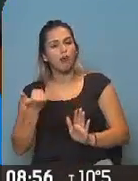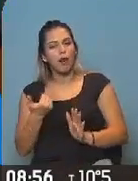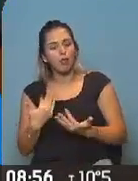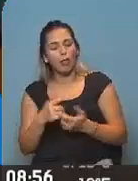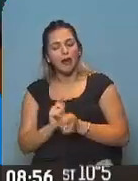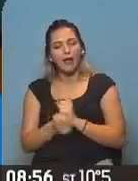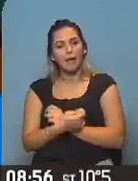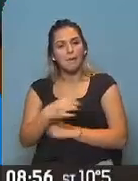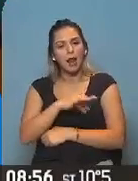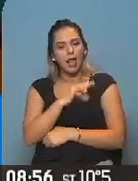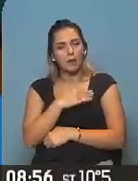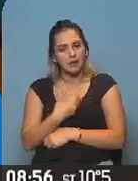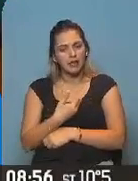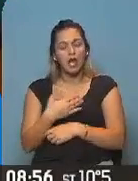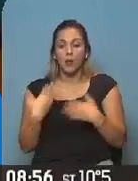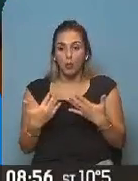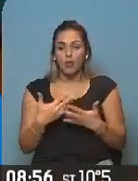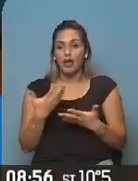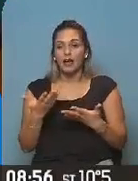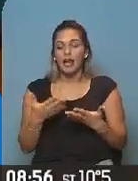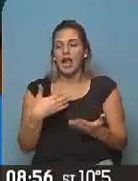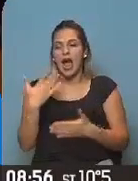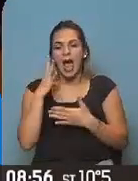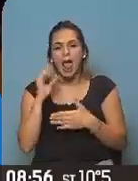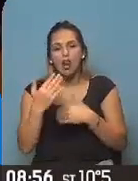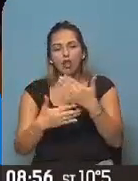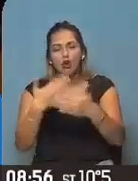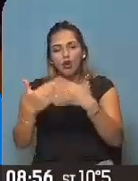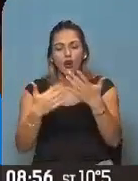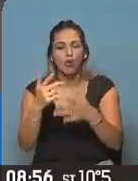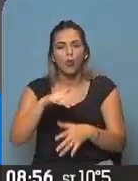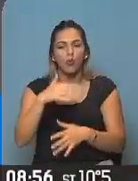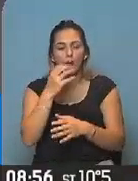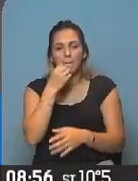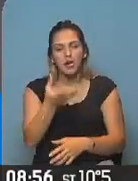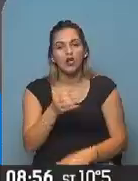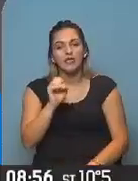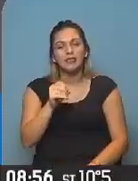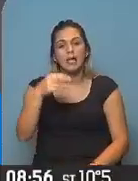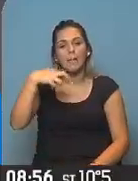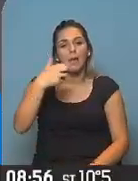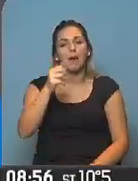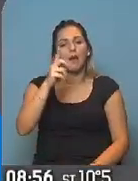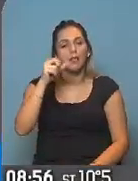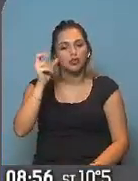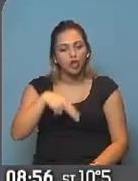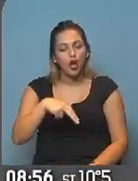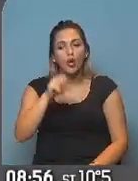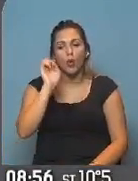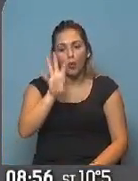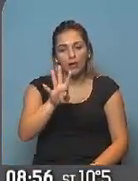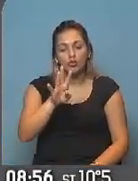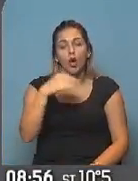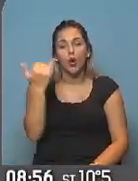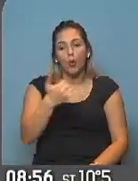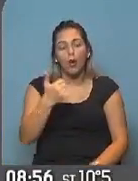vidas y poder hacer algo que les lleve a un lugar mejor, ¿no? Se llama Pabellón 4, este jueves se